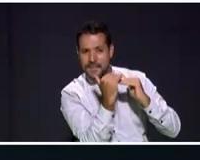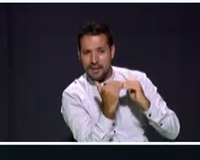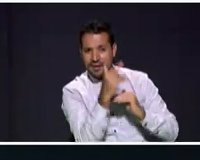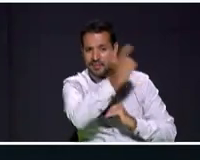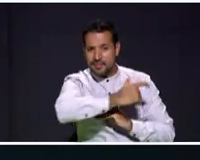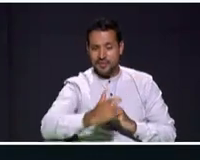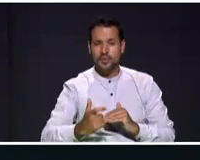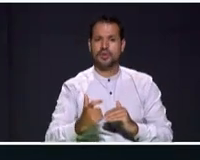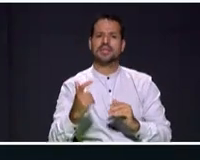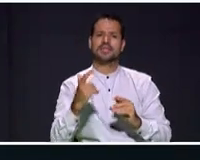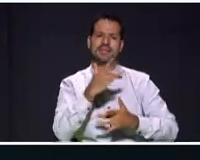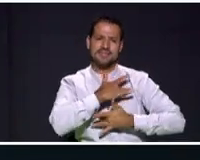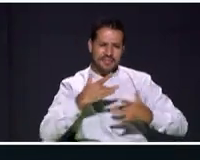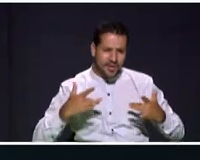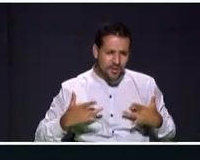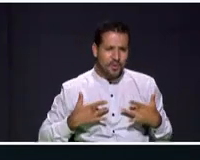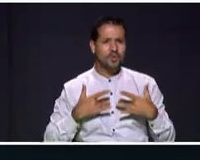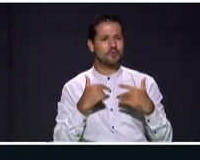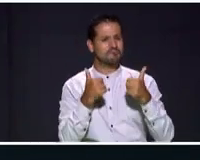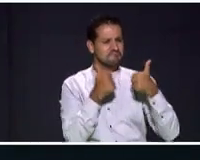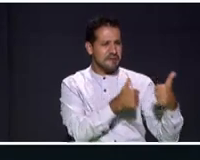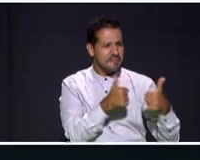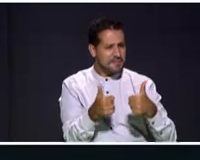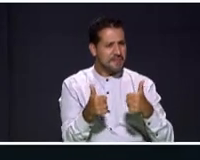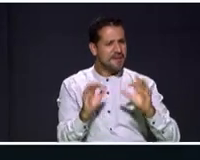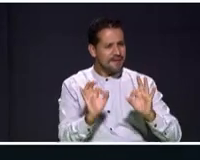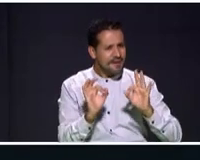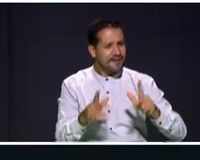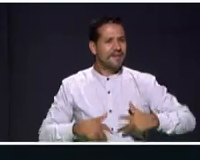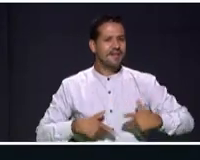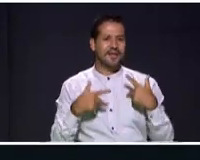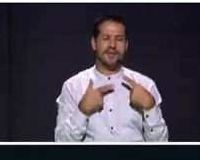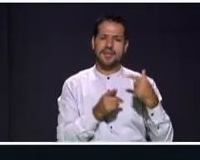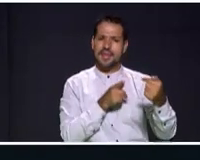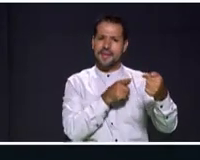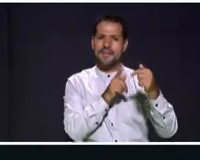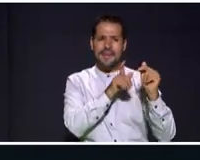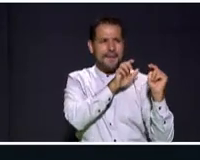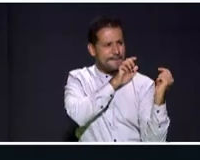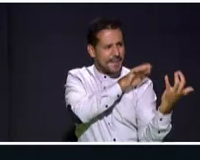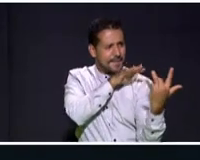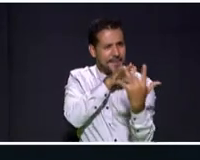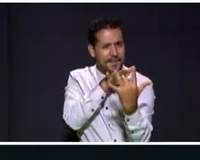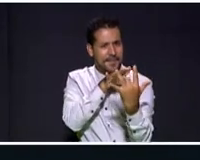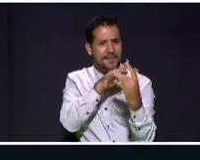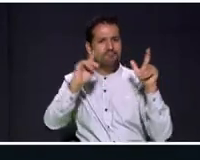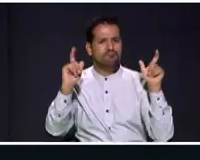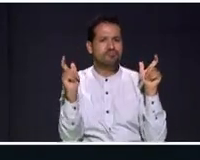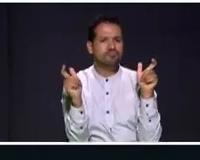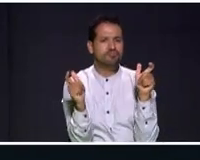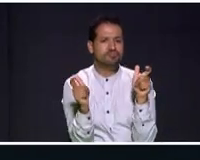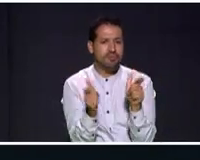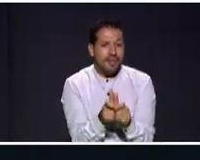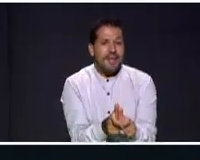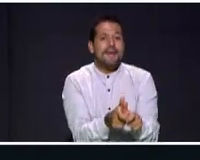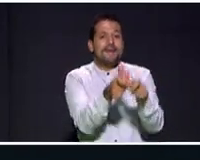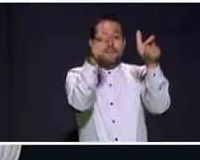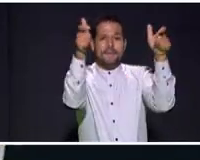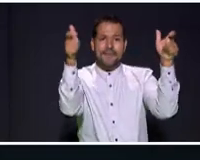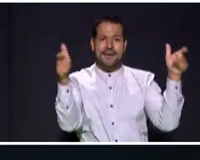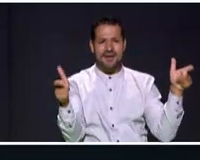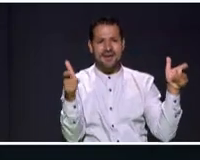salud de bienestar la la lucha armada va a menguar esa lucha armada ha crecido porque se se